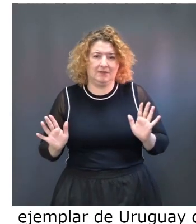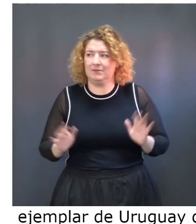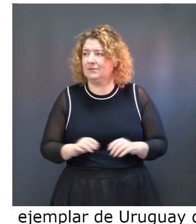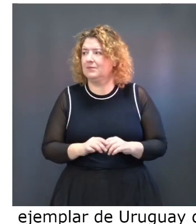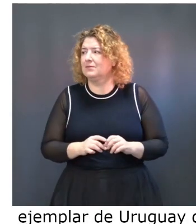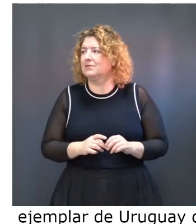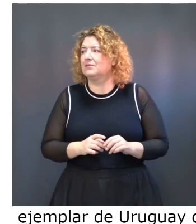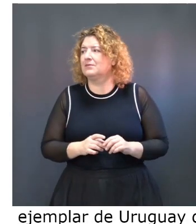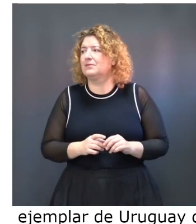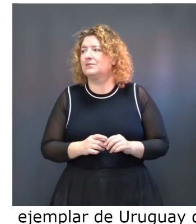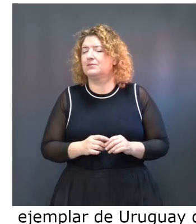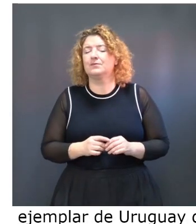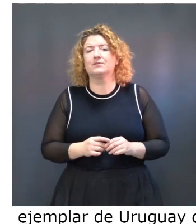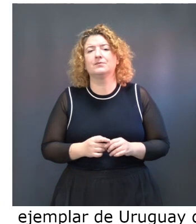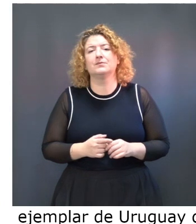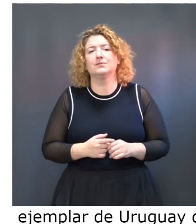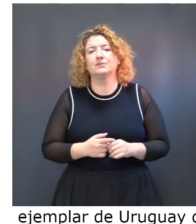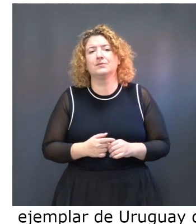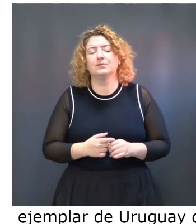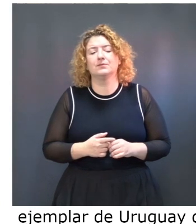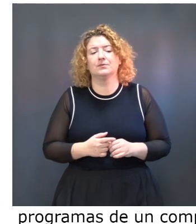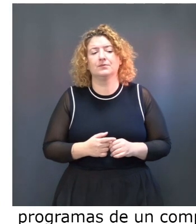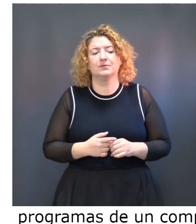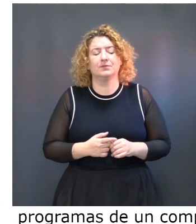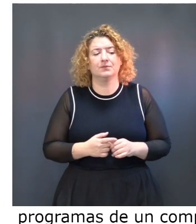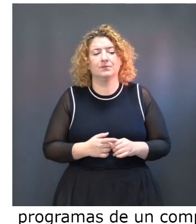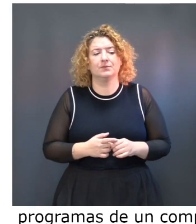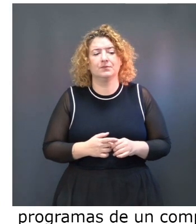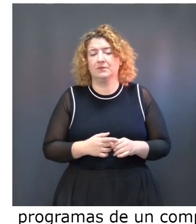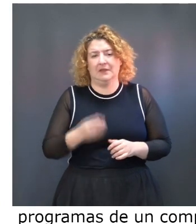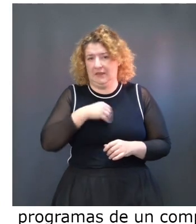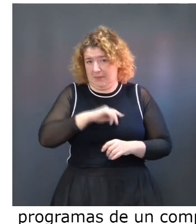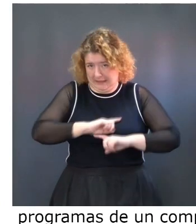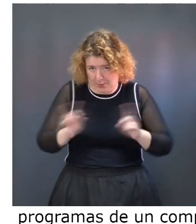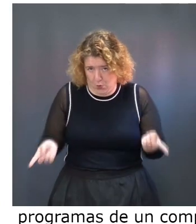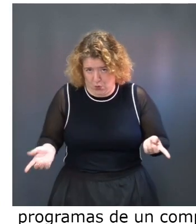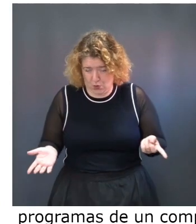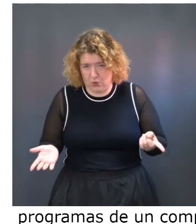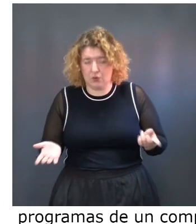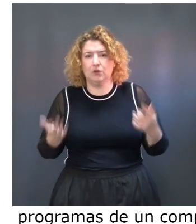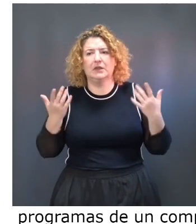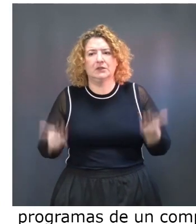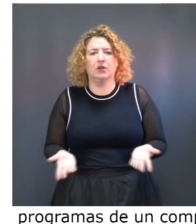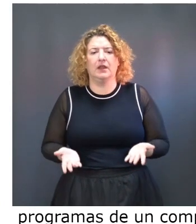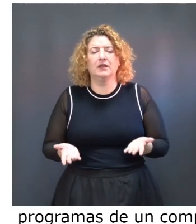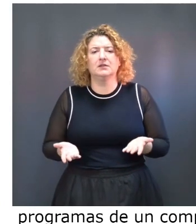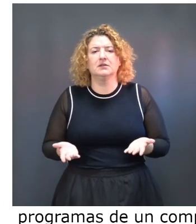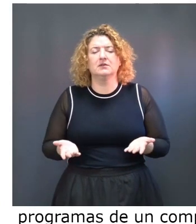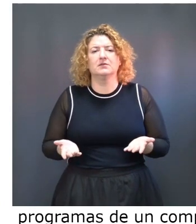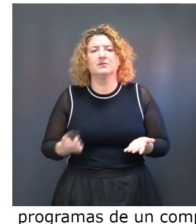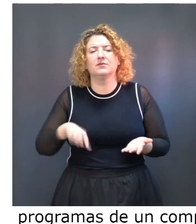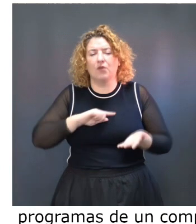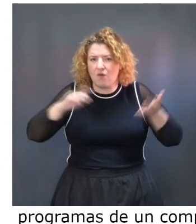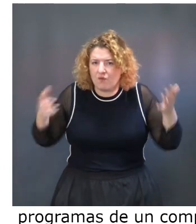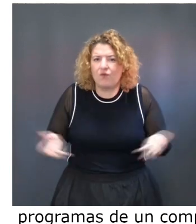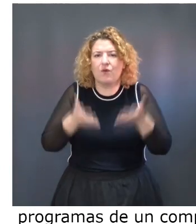iberoamericana. Entonces, ni siquiera la de España, ¿no? Entonces, en ese sentido, sí se fomenta el